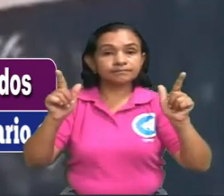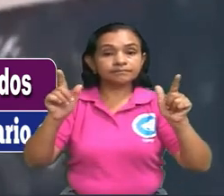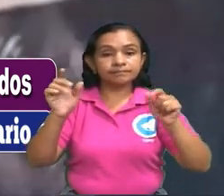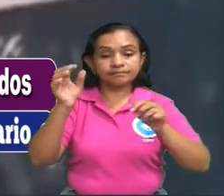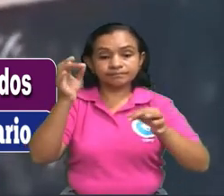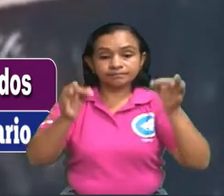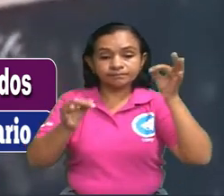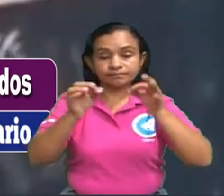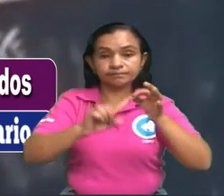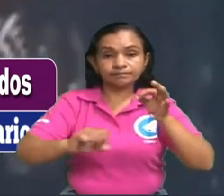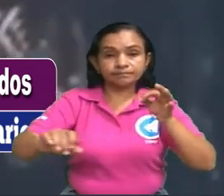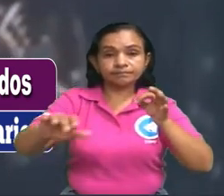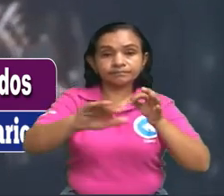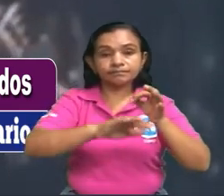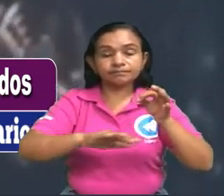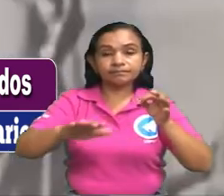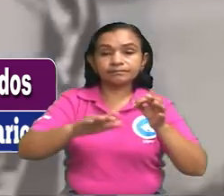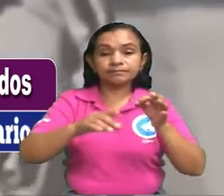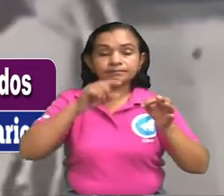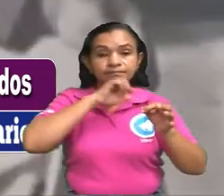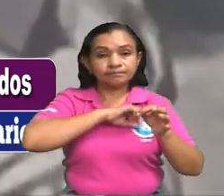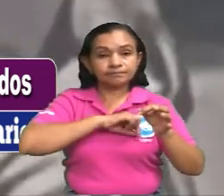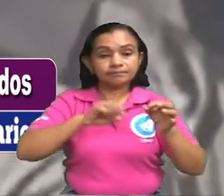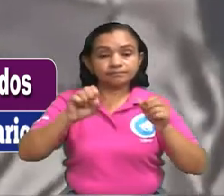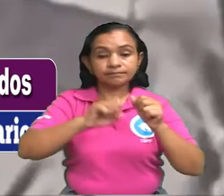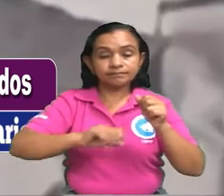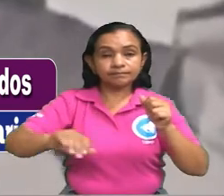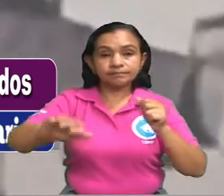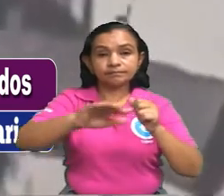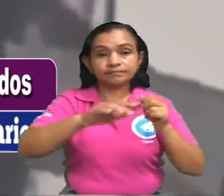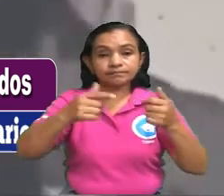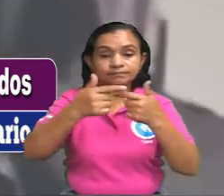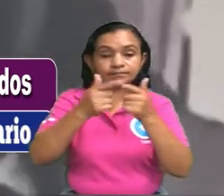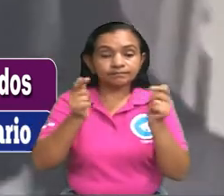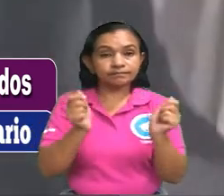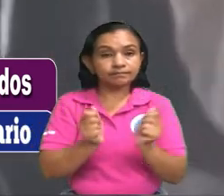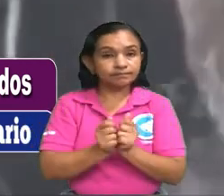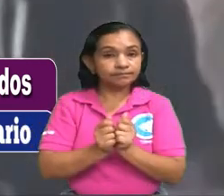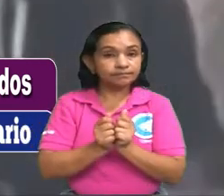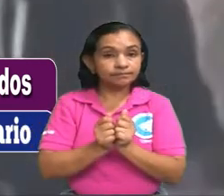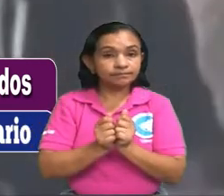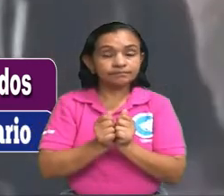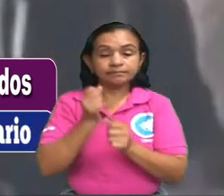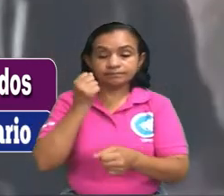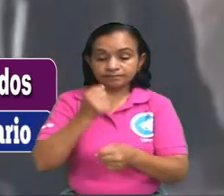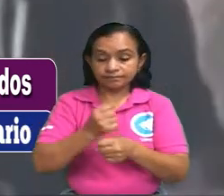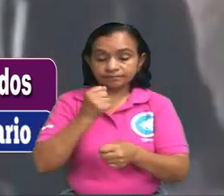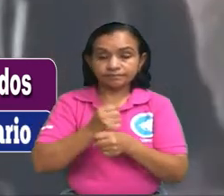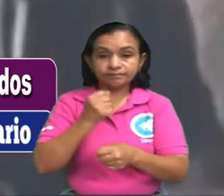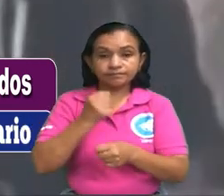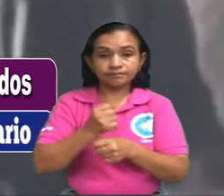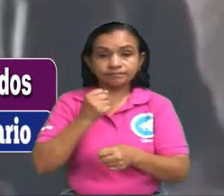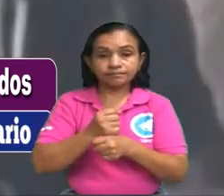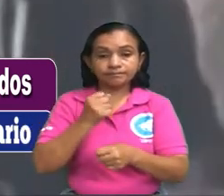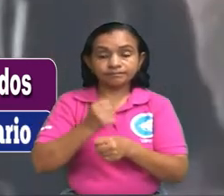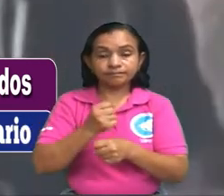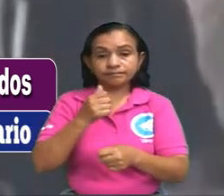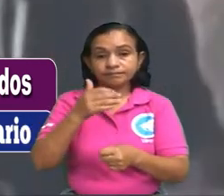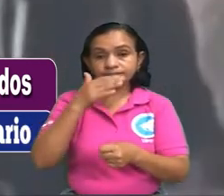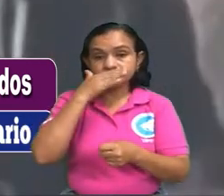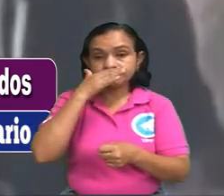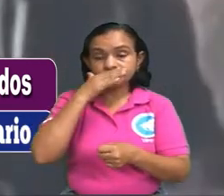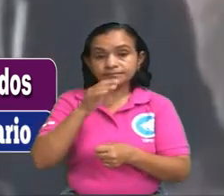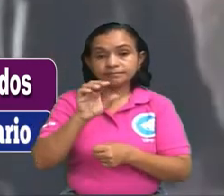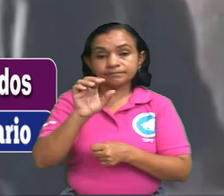social, conciencia social y colectiva, porque estamos trabajando una revolución que